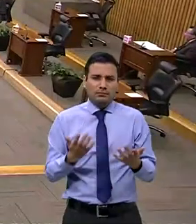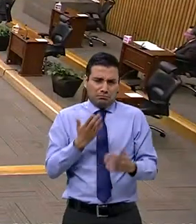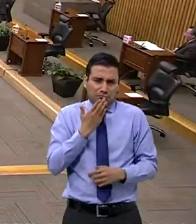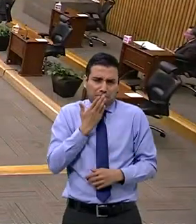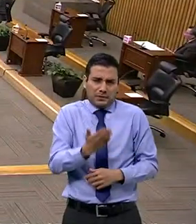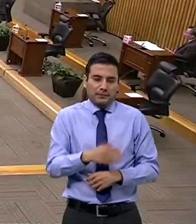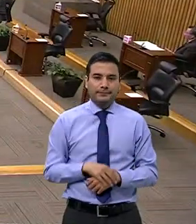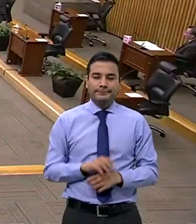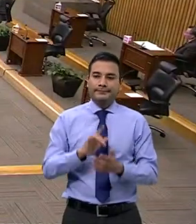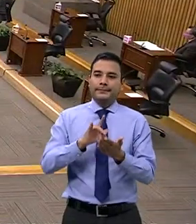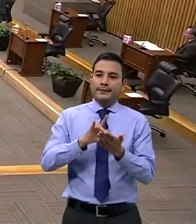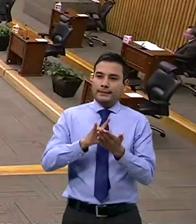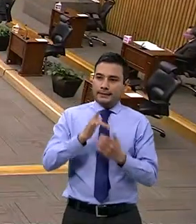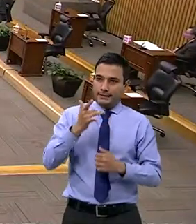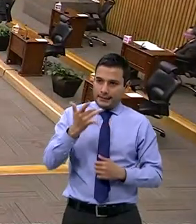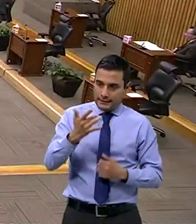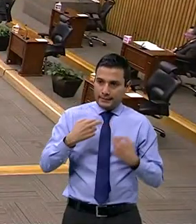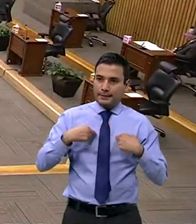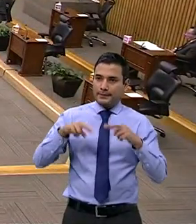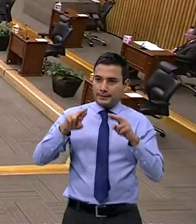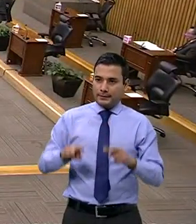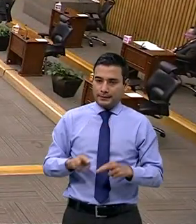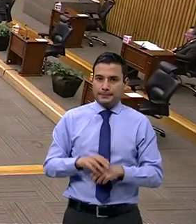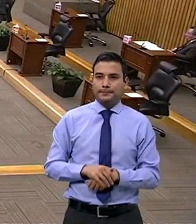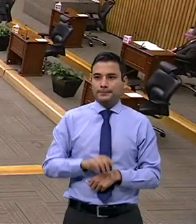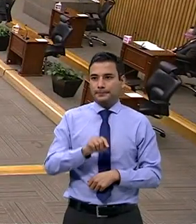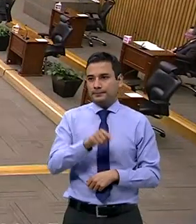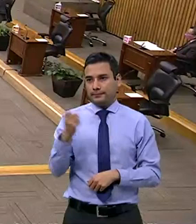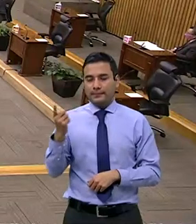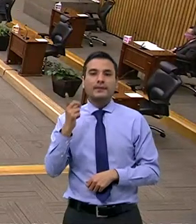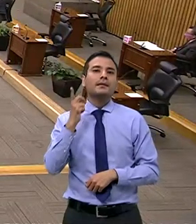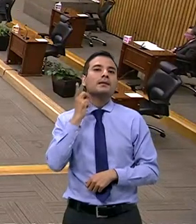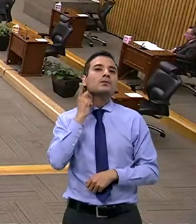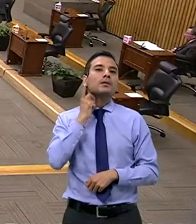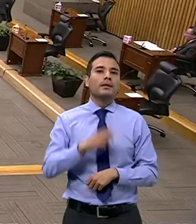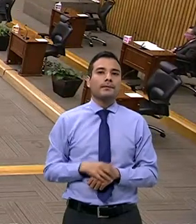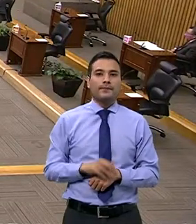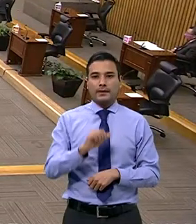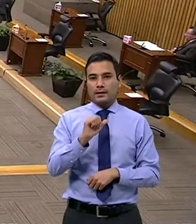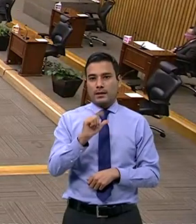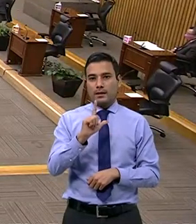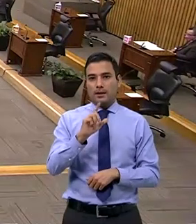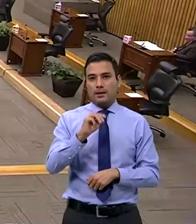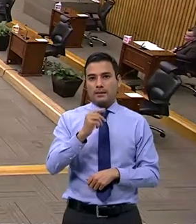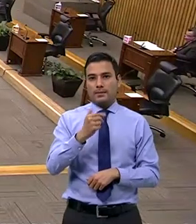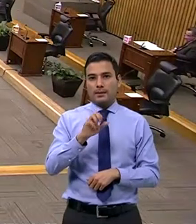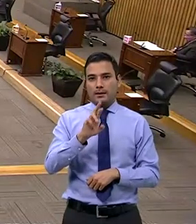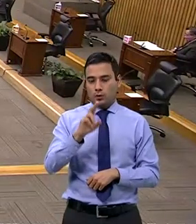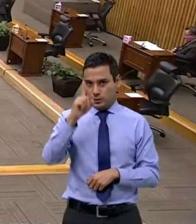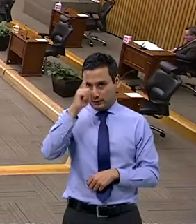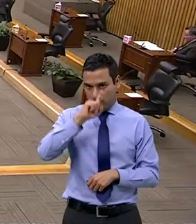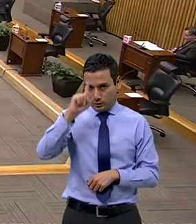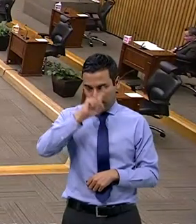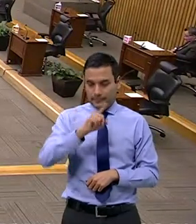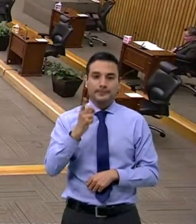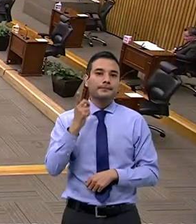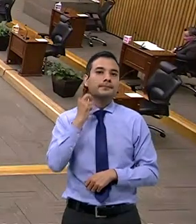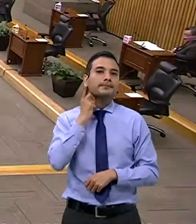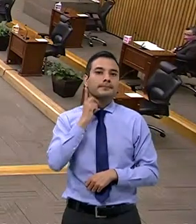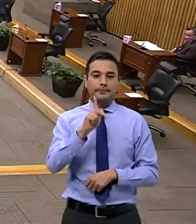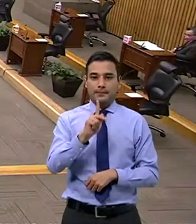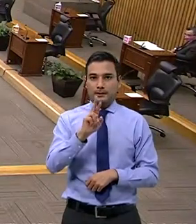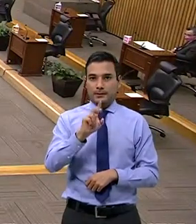gracias señor representante tiene ahora la palabra la diputada maría guadalupe almaguer consejera del poder legislativo del